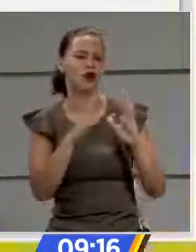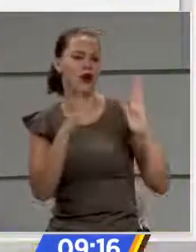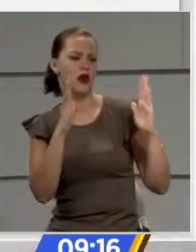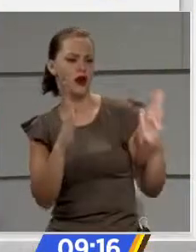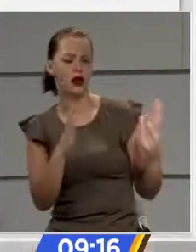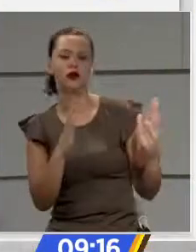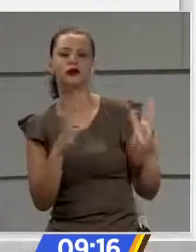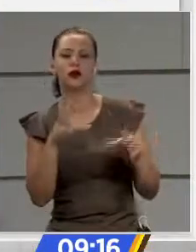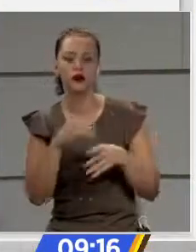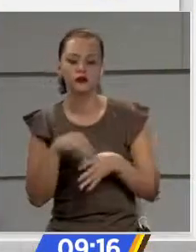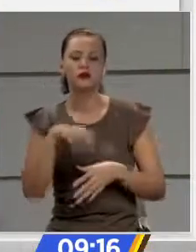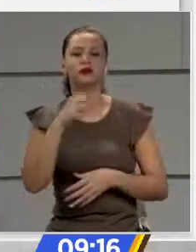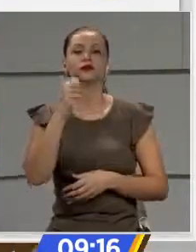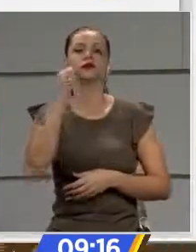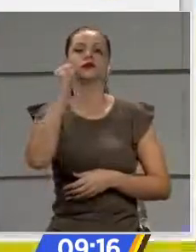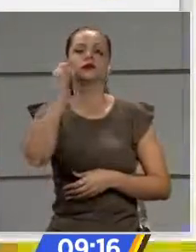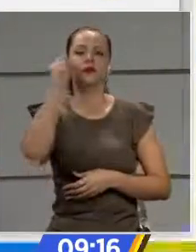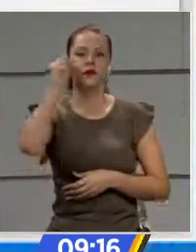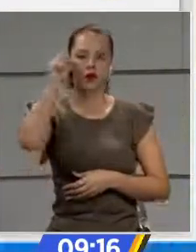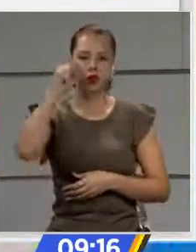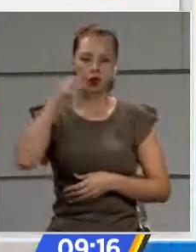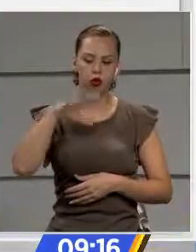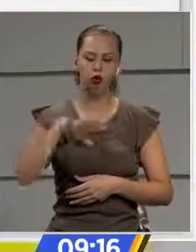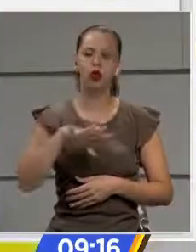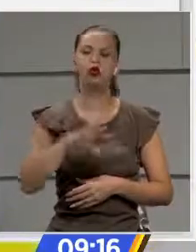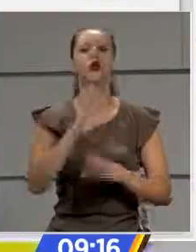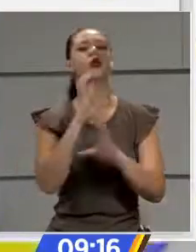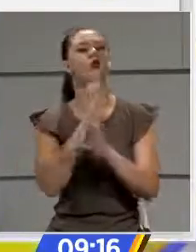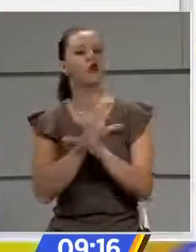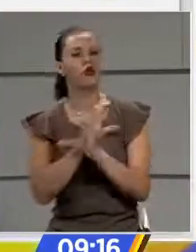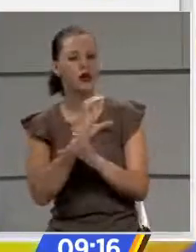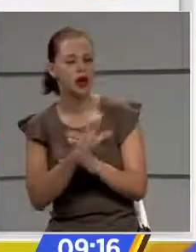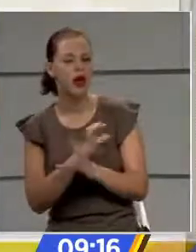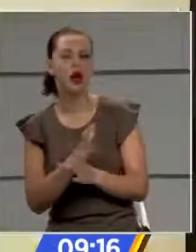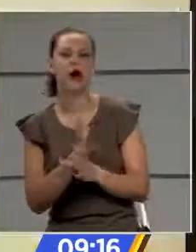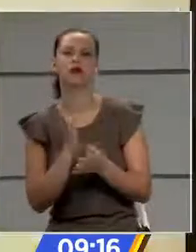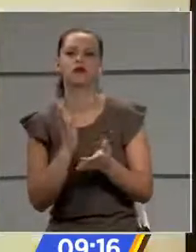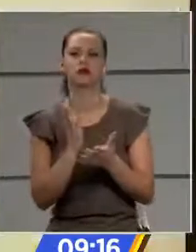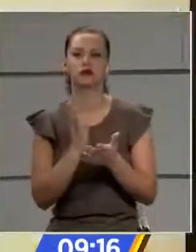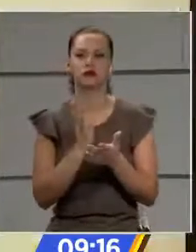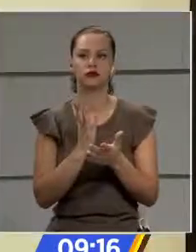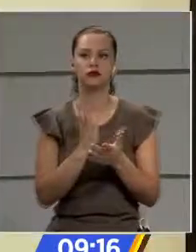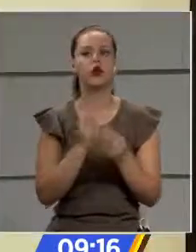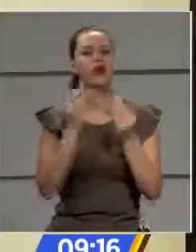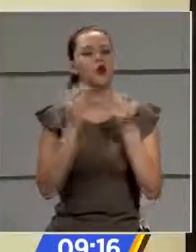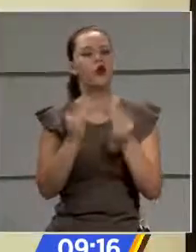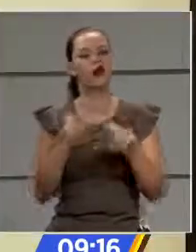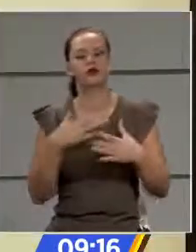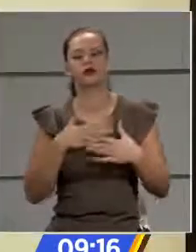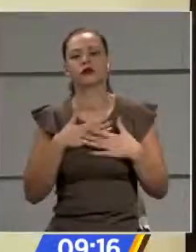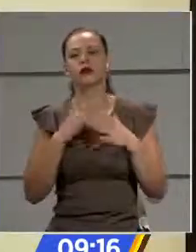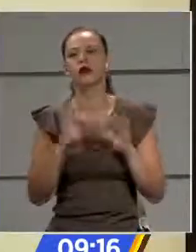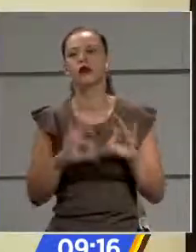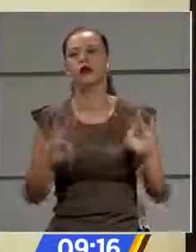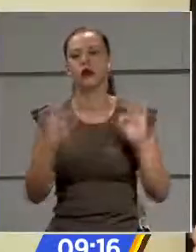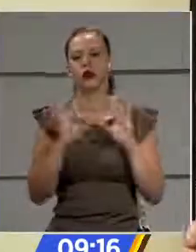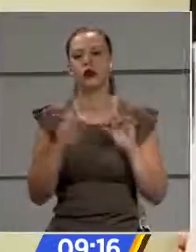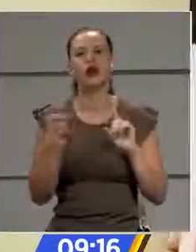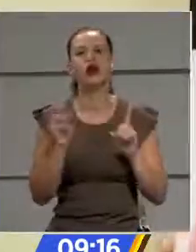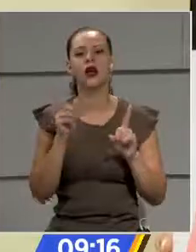que respirar profundo, cuidarlos. Es un tesoro. Y son